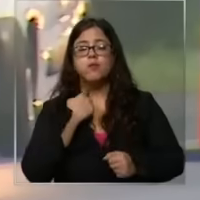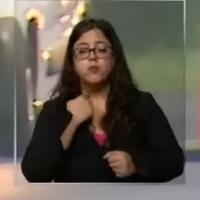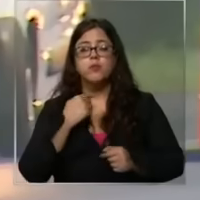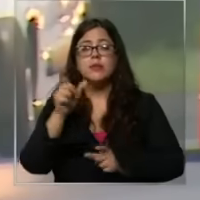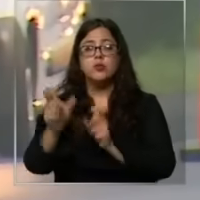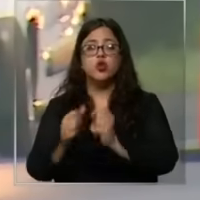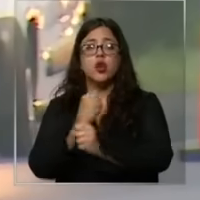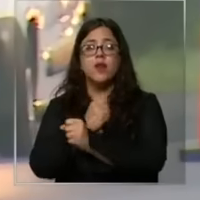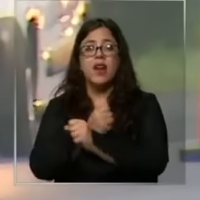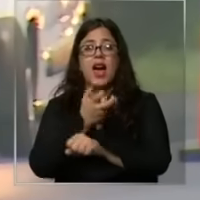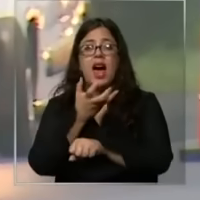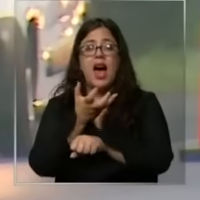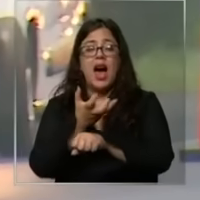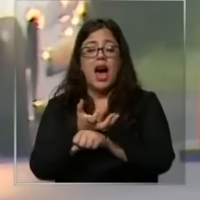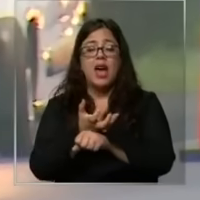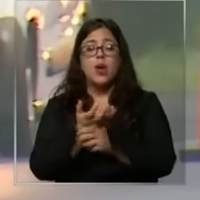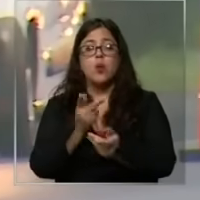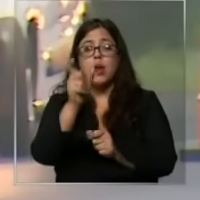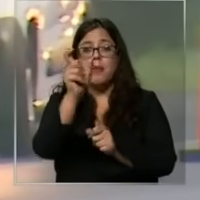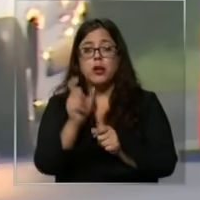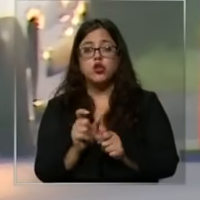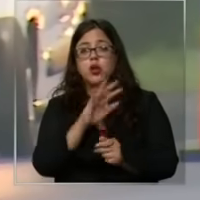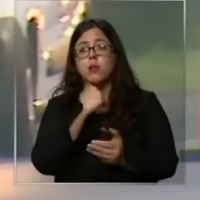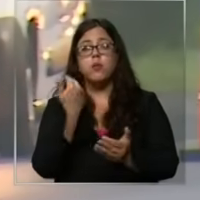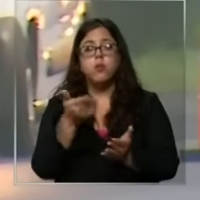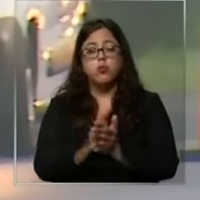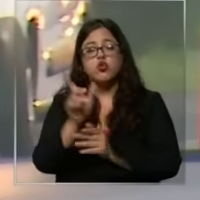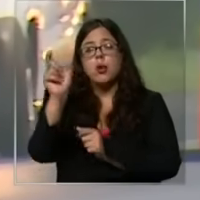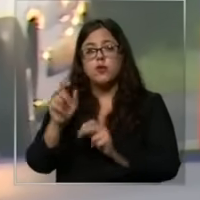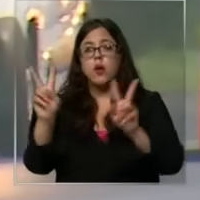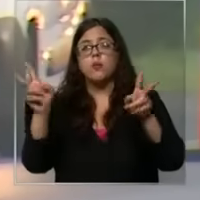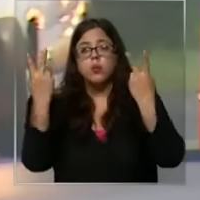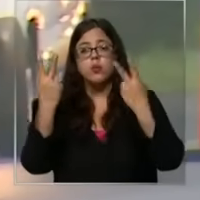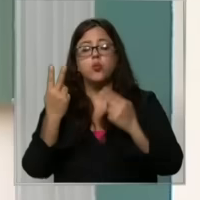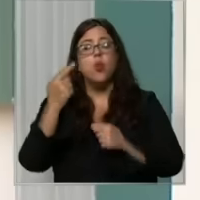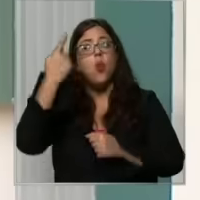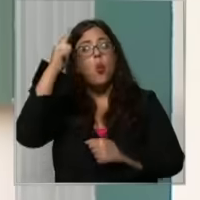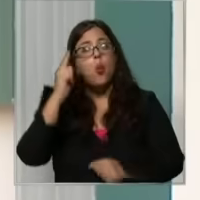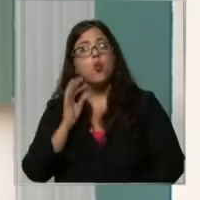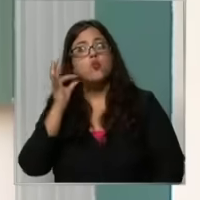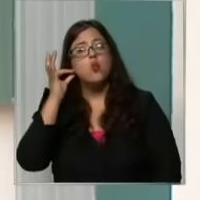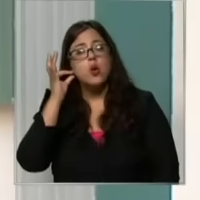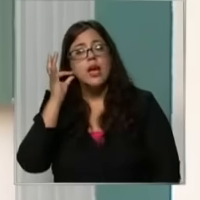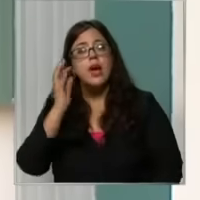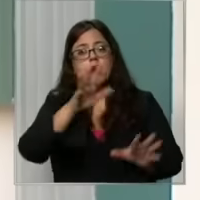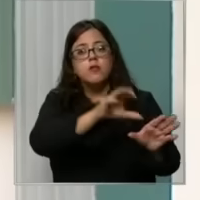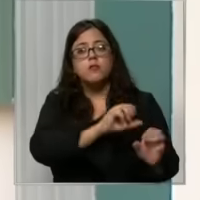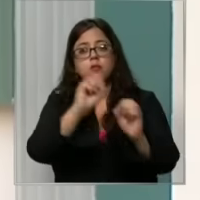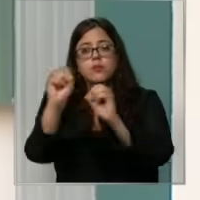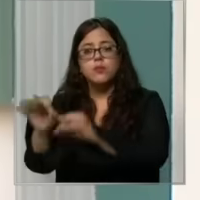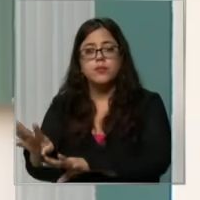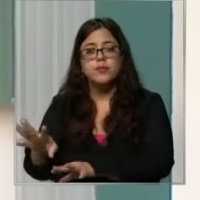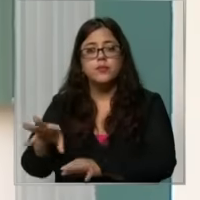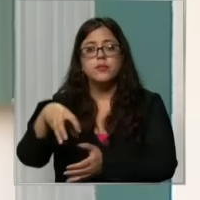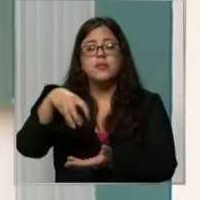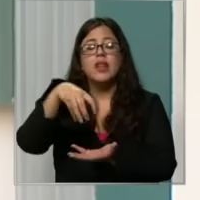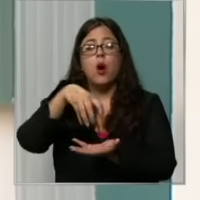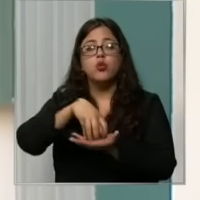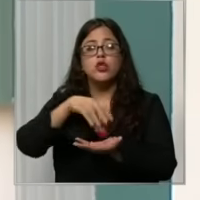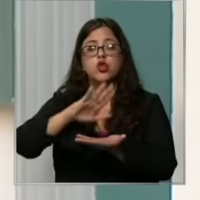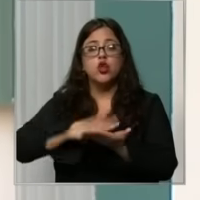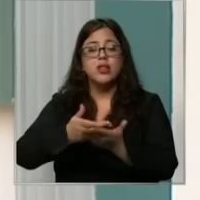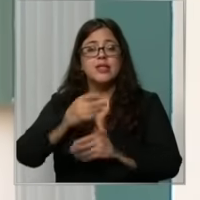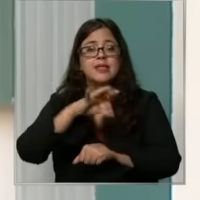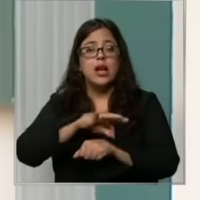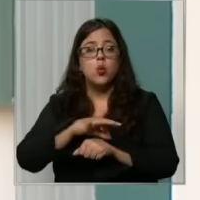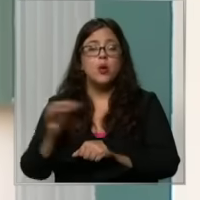carabineros, habría un cuerpo en su interior y una sobreviviente herida. Llegó lesionada una mujer a un centro asistencial donde manifiesta